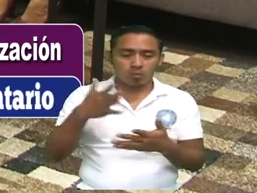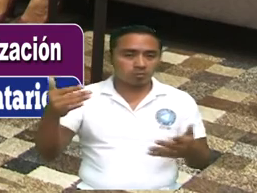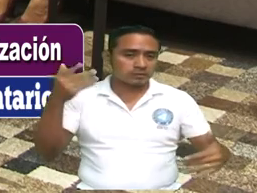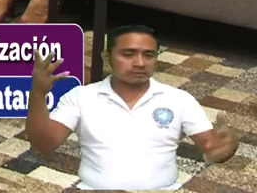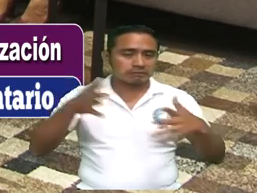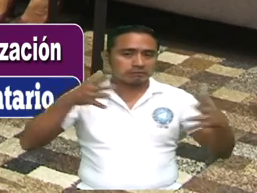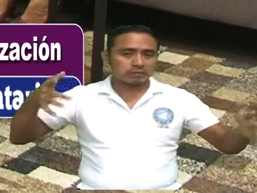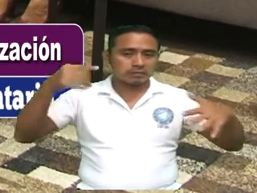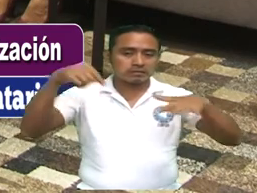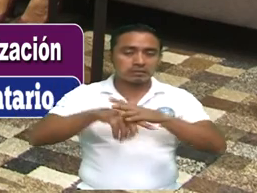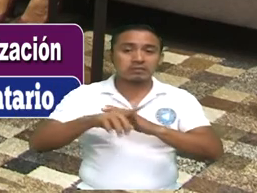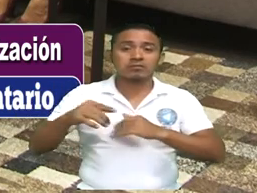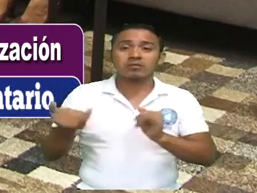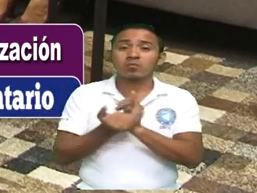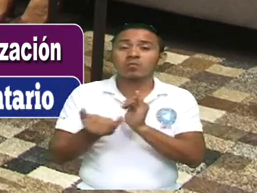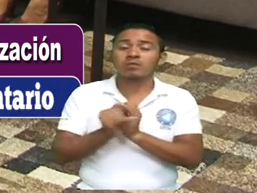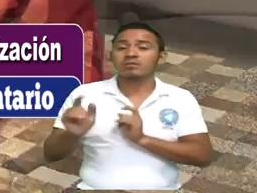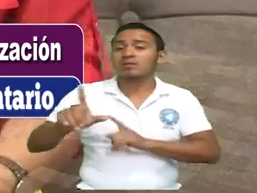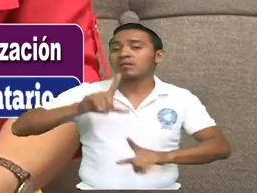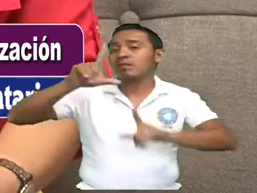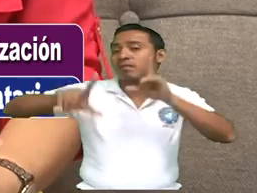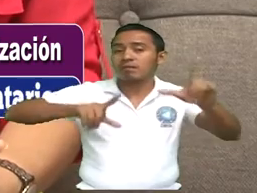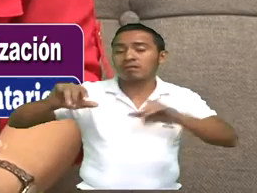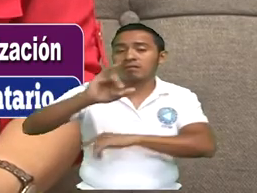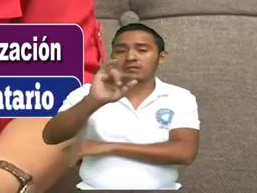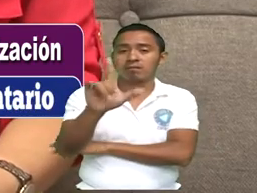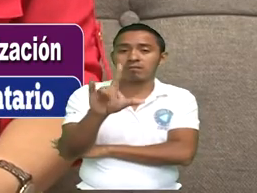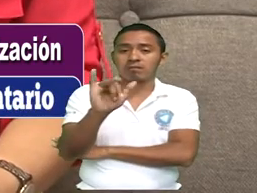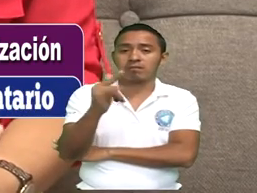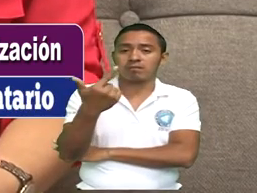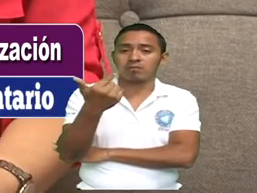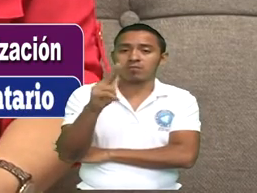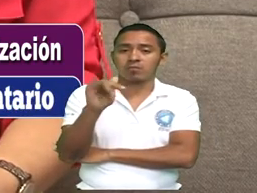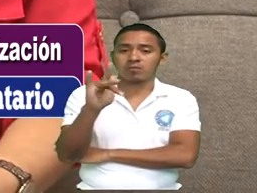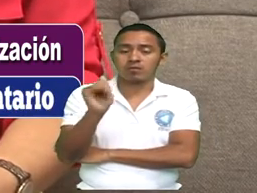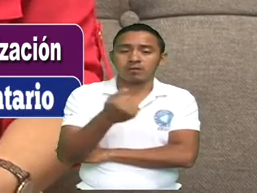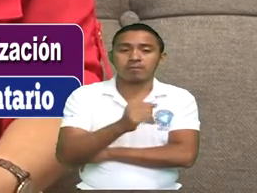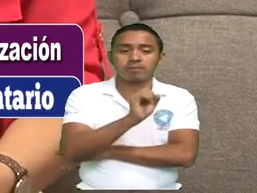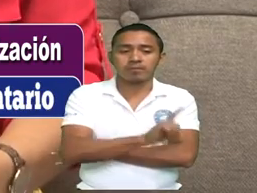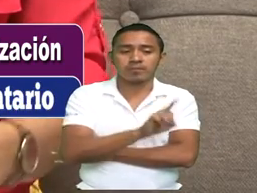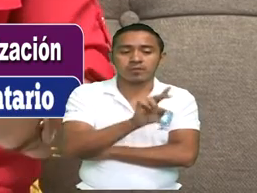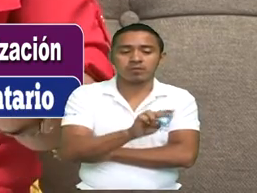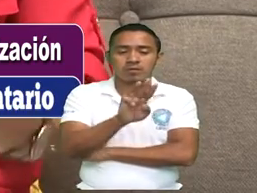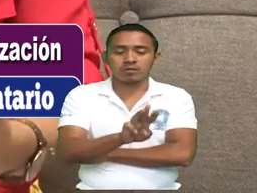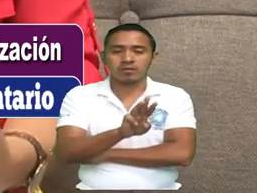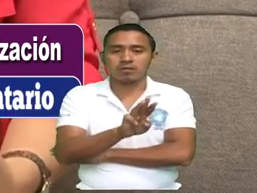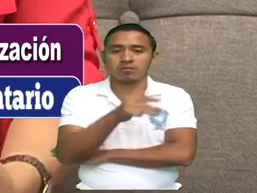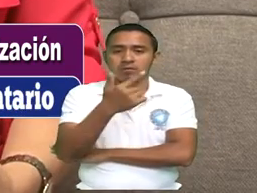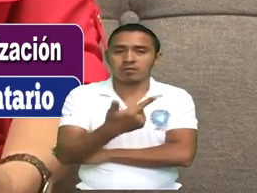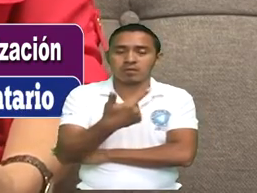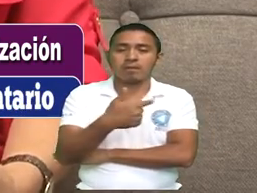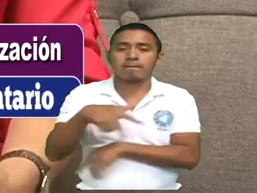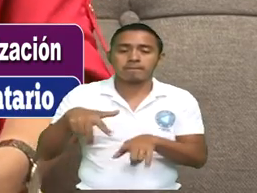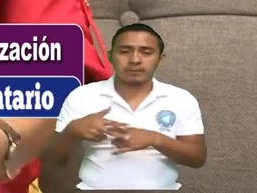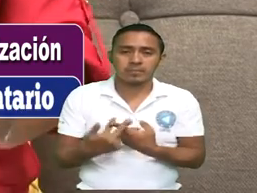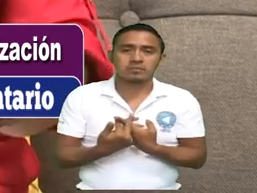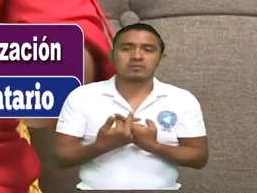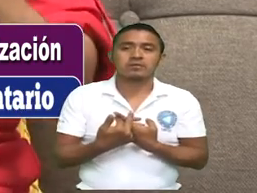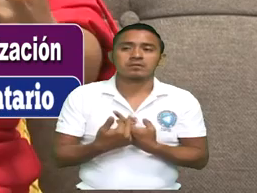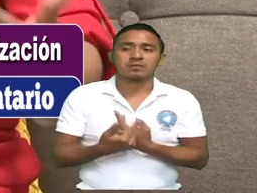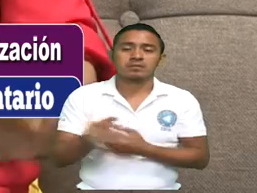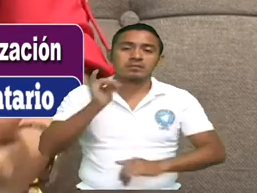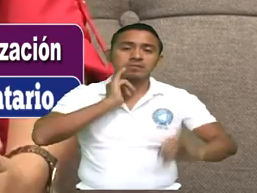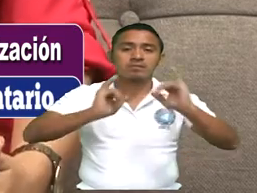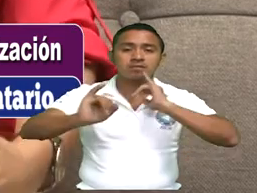hablas de lingüística es que de igual manera estamos tratando de desarrollar en los primeros, segundo, tercero, para iniciar con el